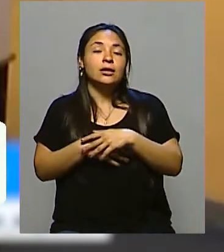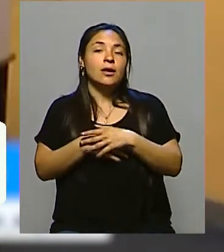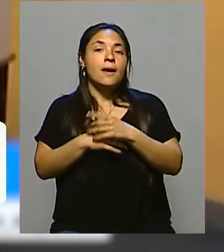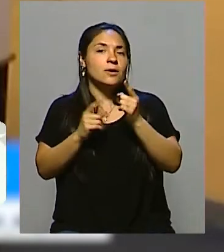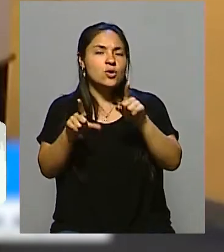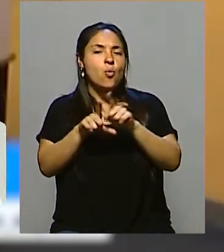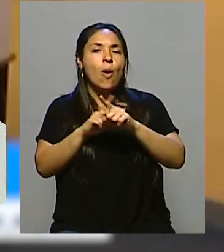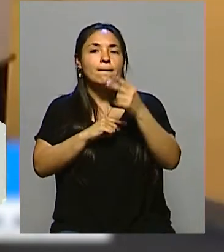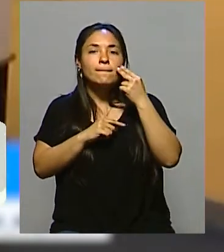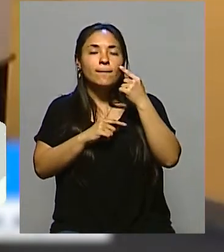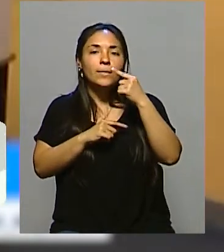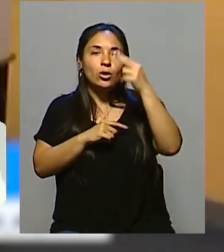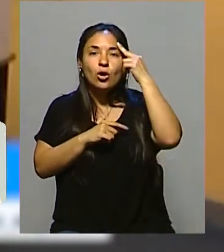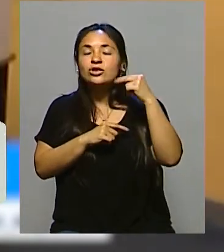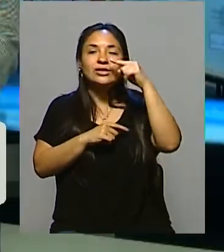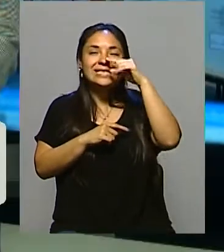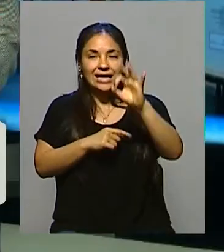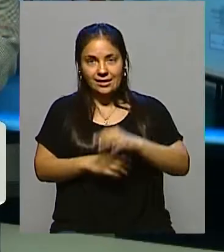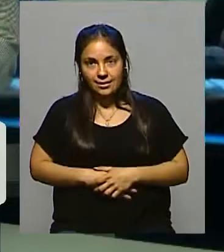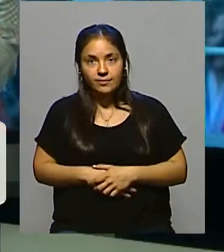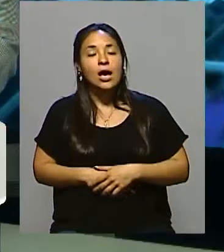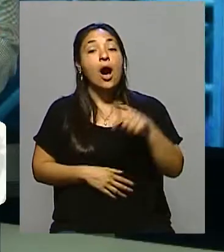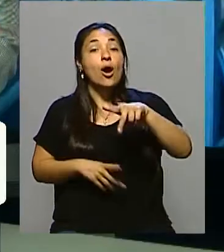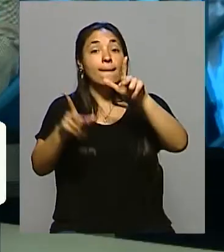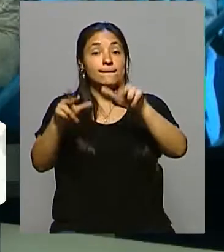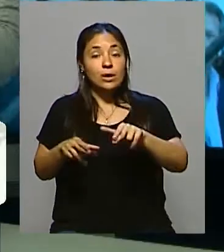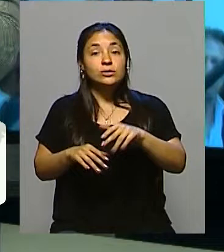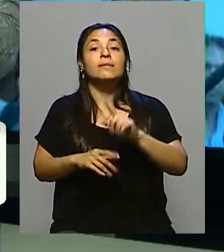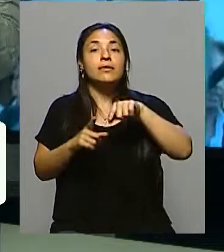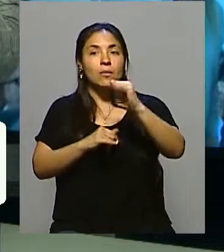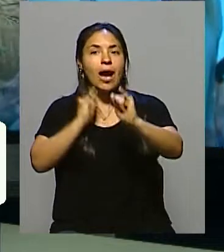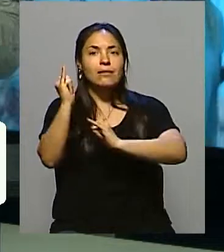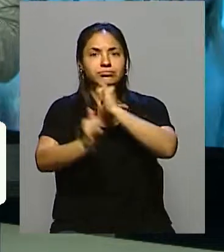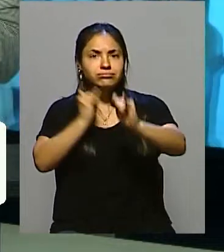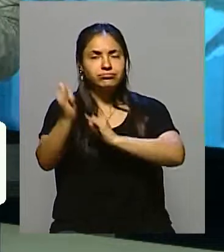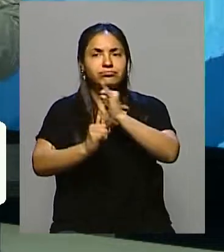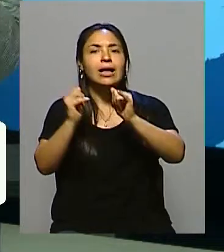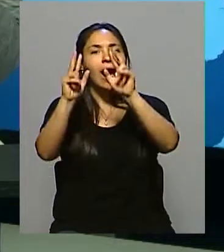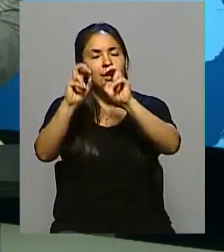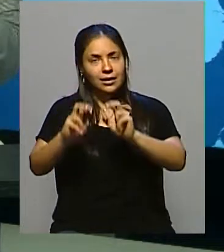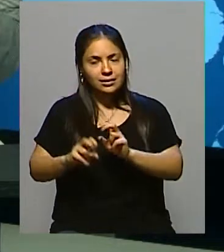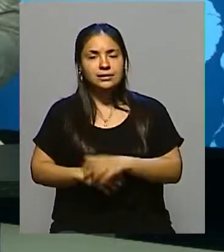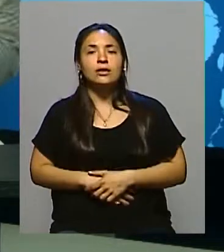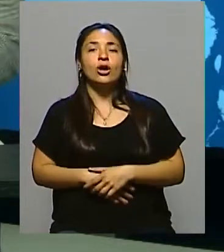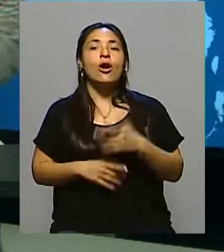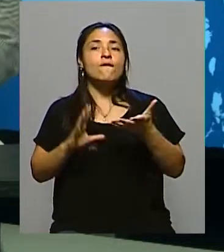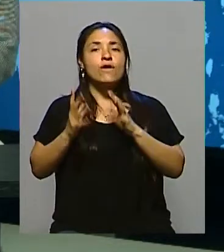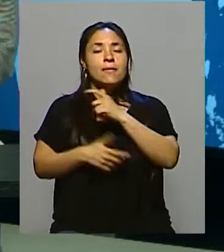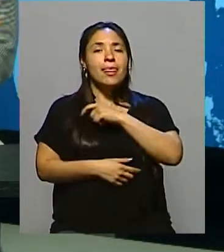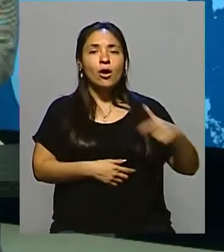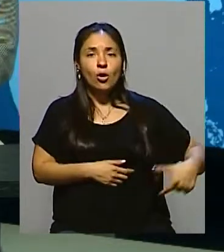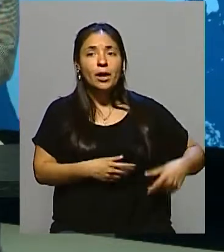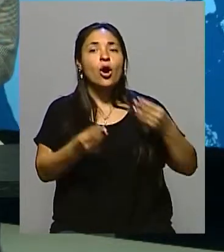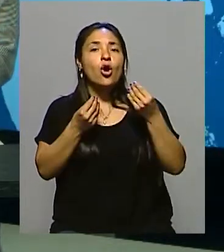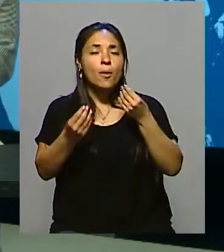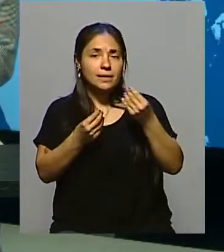70. Guido, vamos a ir a una pausa y enseguida vamos a seguir analizando un poco. Vamos a adentrarnos un poco a cómo es el sistema de gobierno ahí en Italia